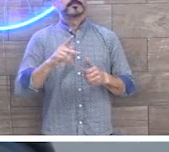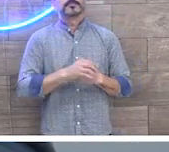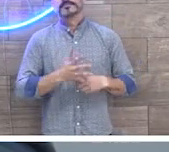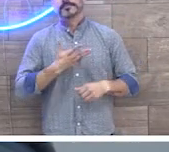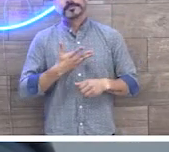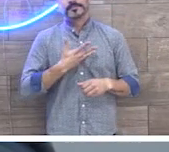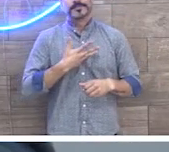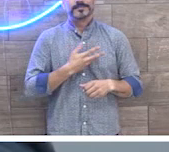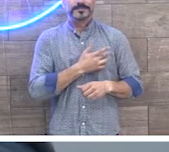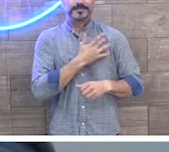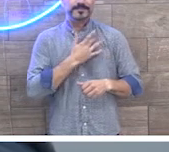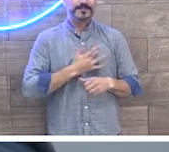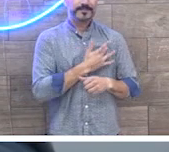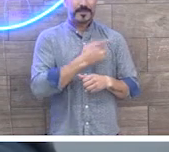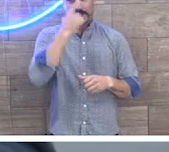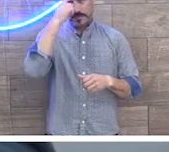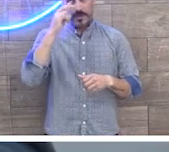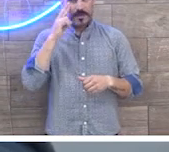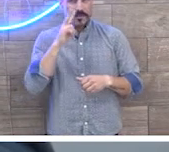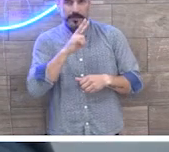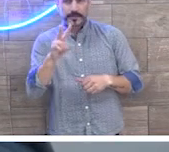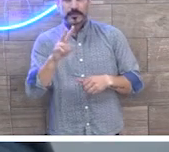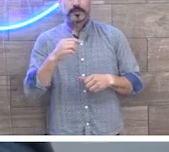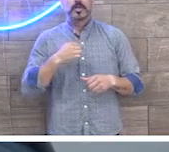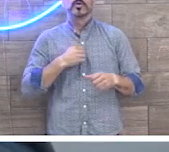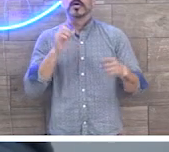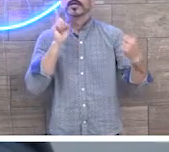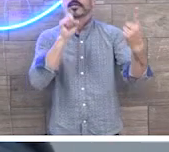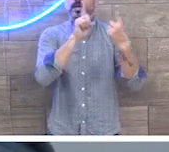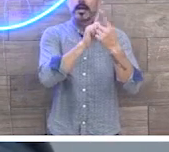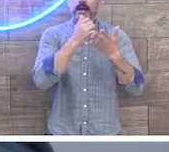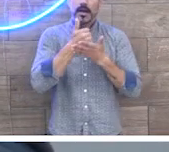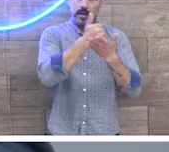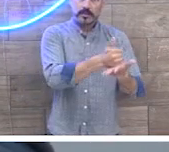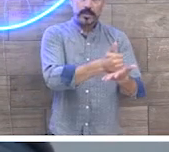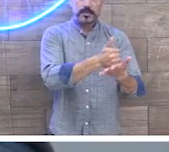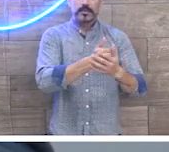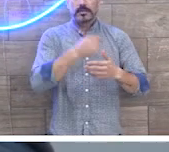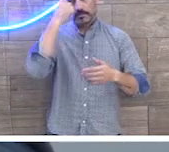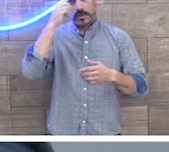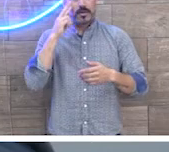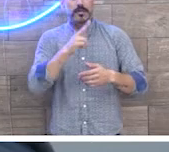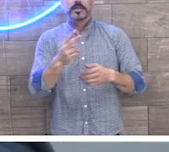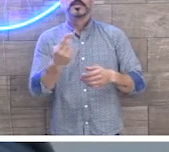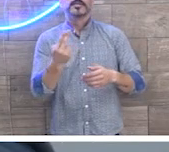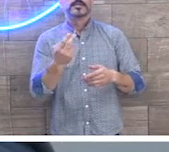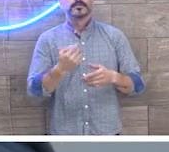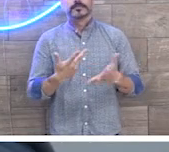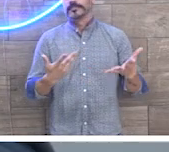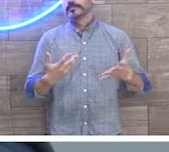esa sensibilidad como para decir, me voy a acercar para ayudar, preguntar, a ver qué es lo que necesita. Ok.